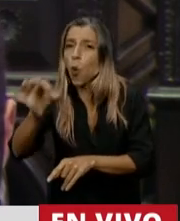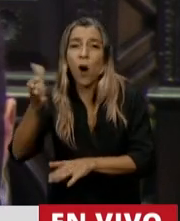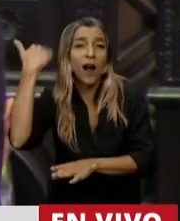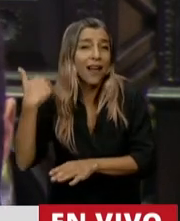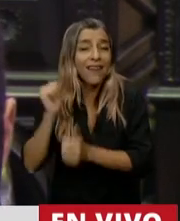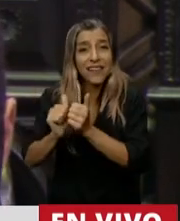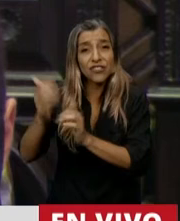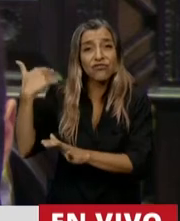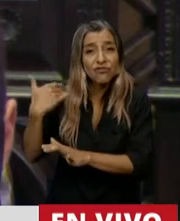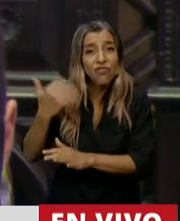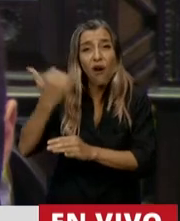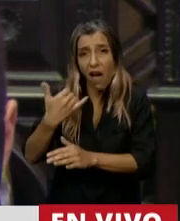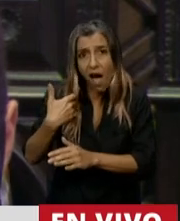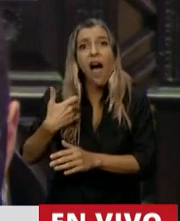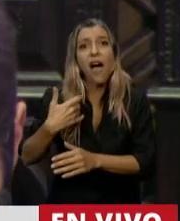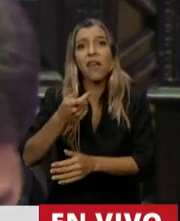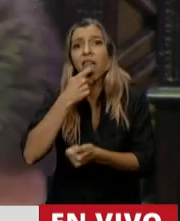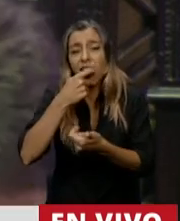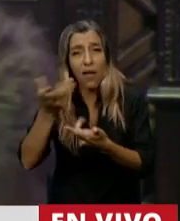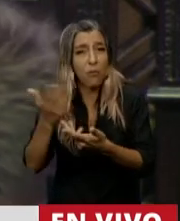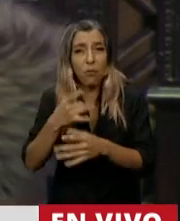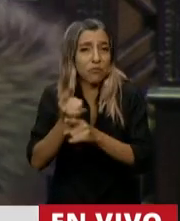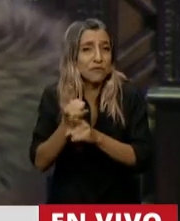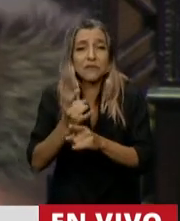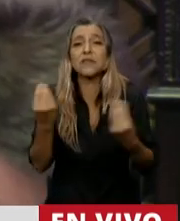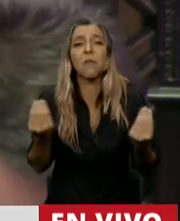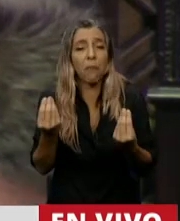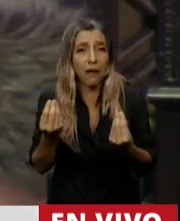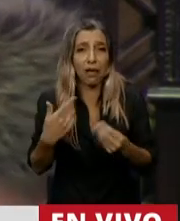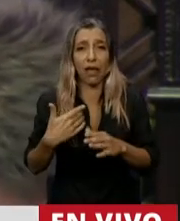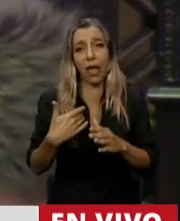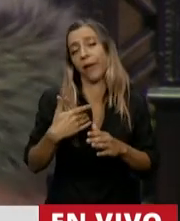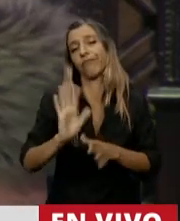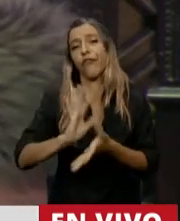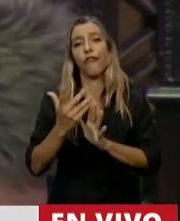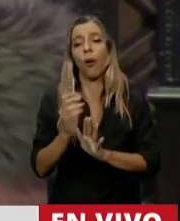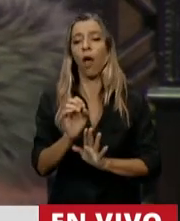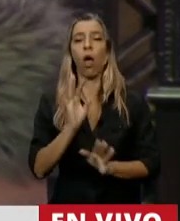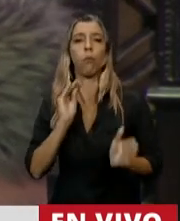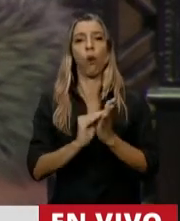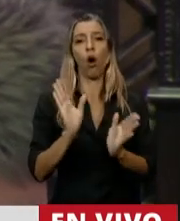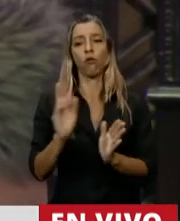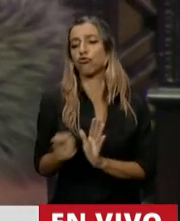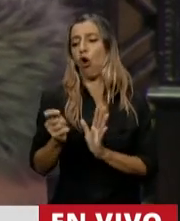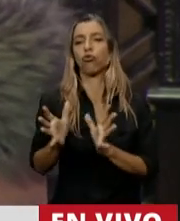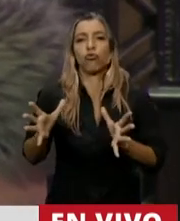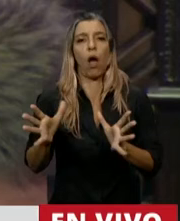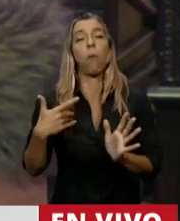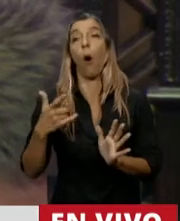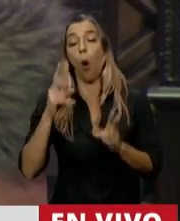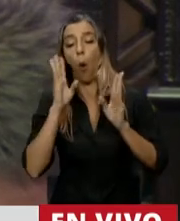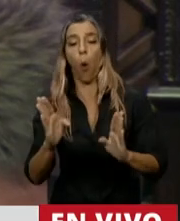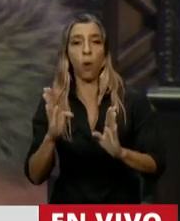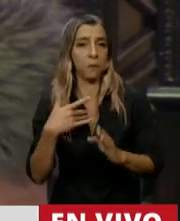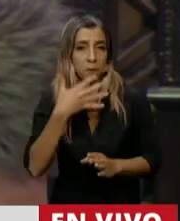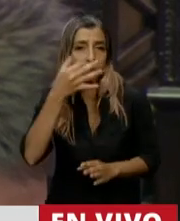la historia, el capital se centró en las nomenclaturas, ese estrato